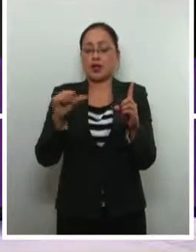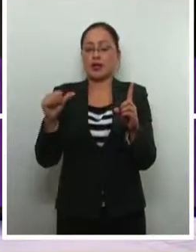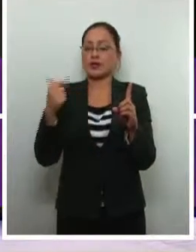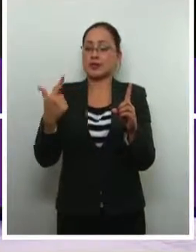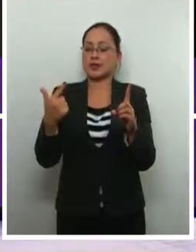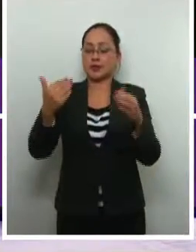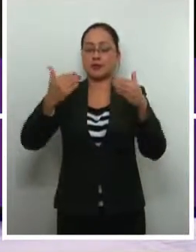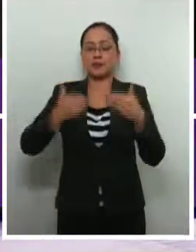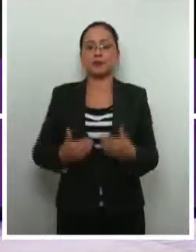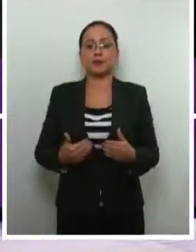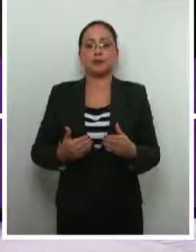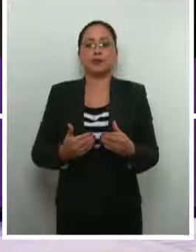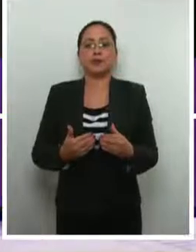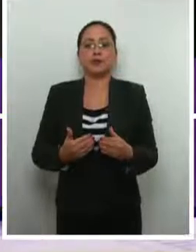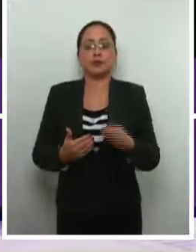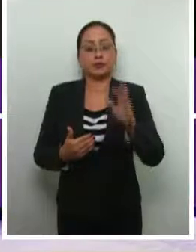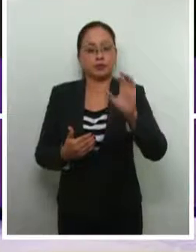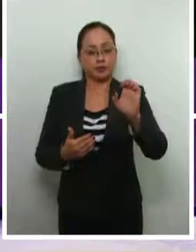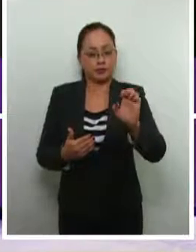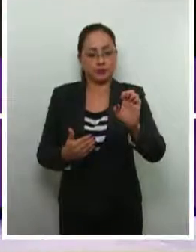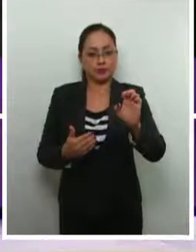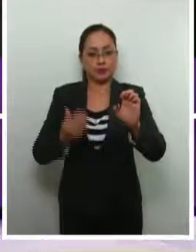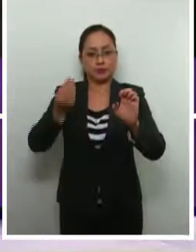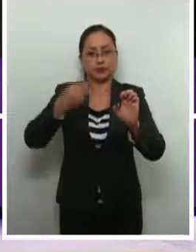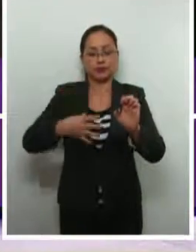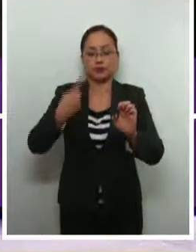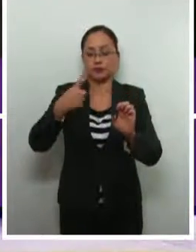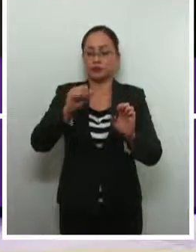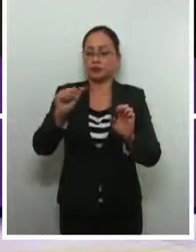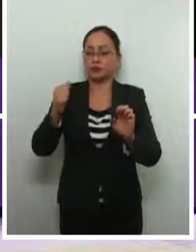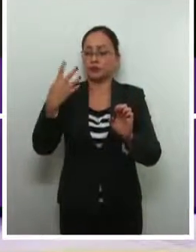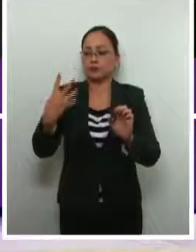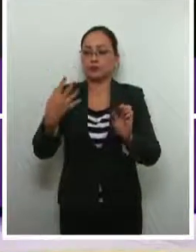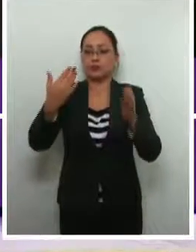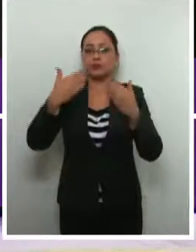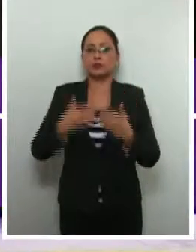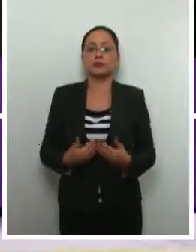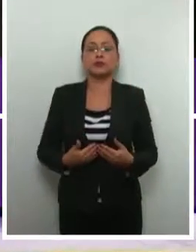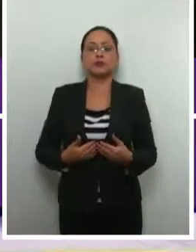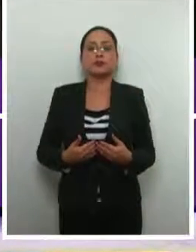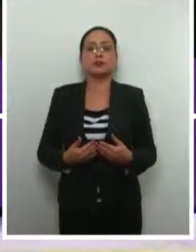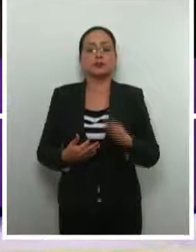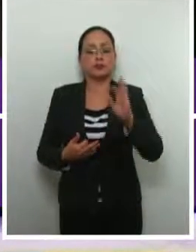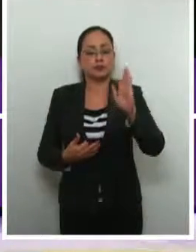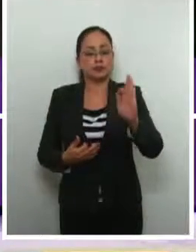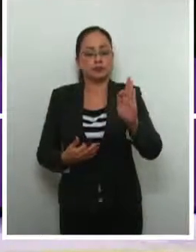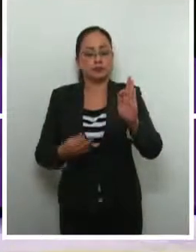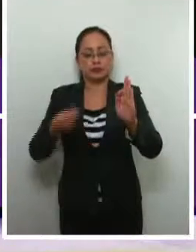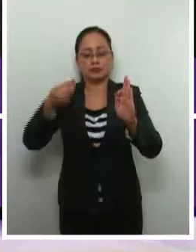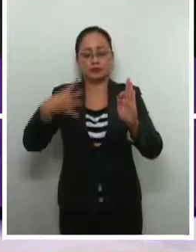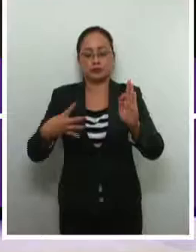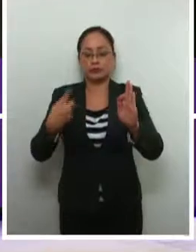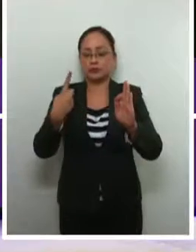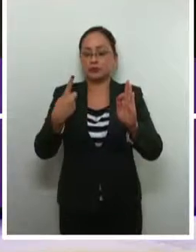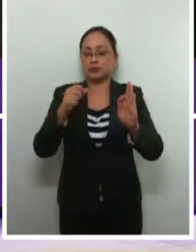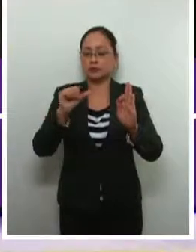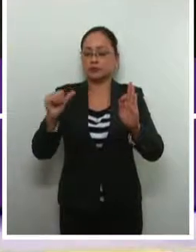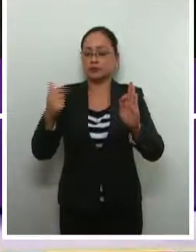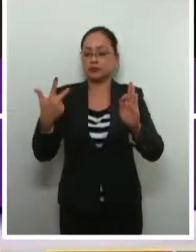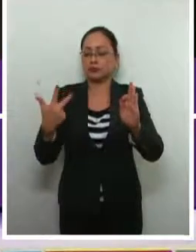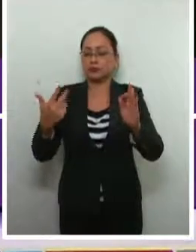7, apartado E, numerales del 1 al 4, apartado F, numerales del 1 al